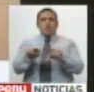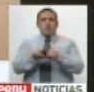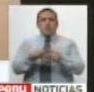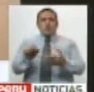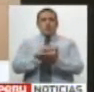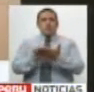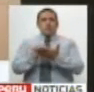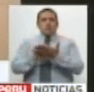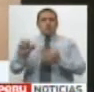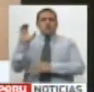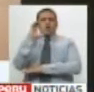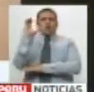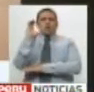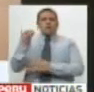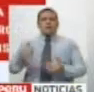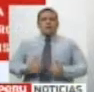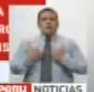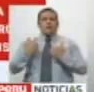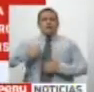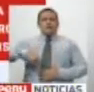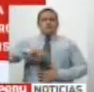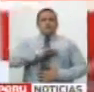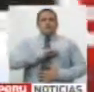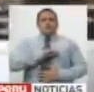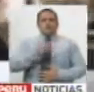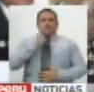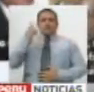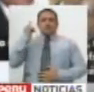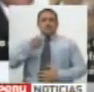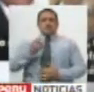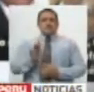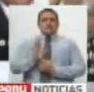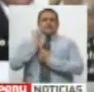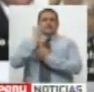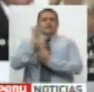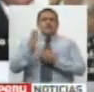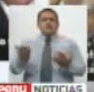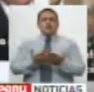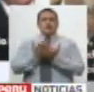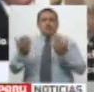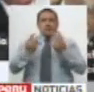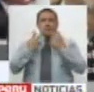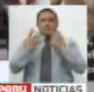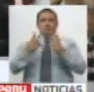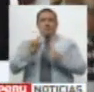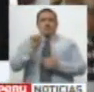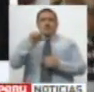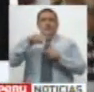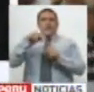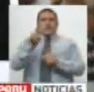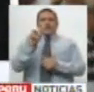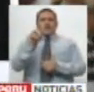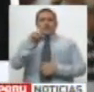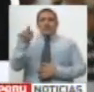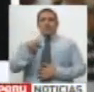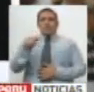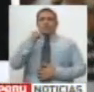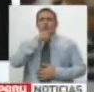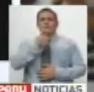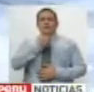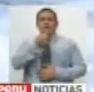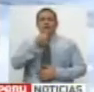escritor colombiano radicado en España. La denuncia fue presentada en el portal Altavoz por una periodista